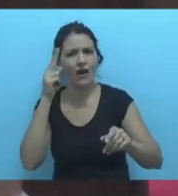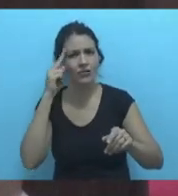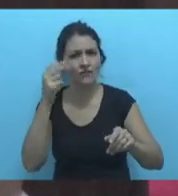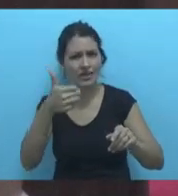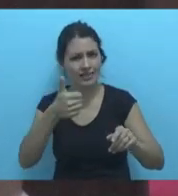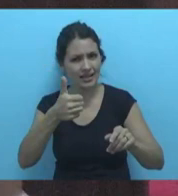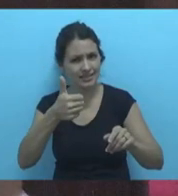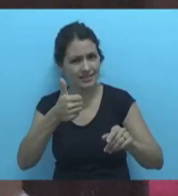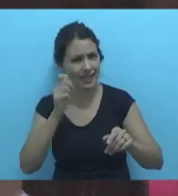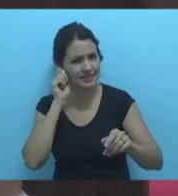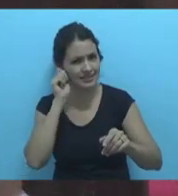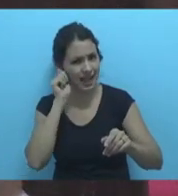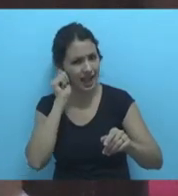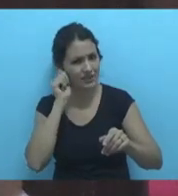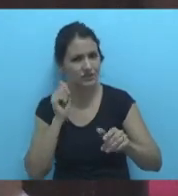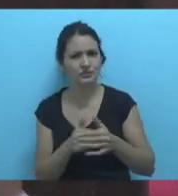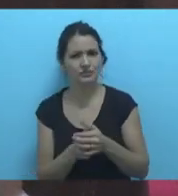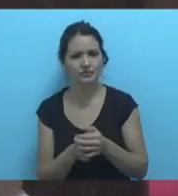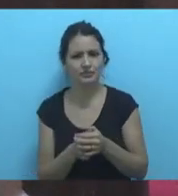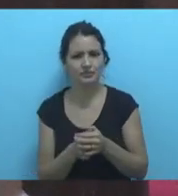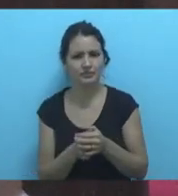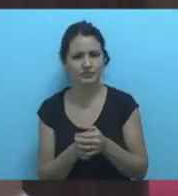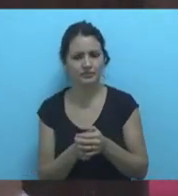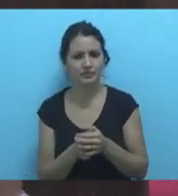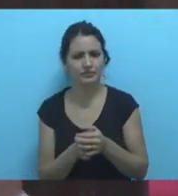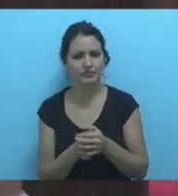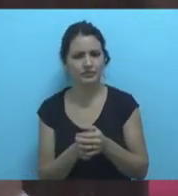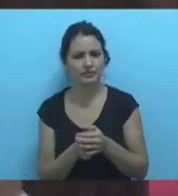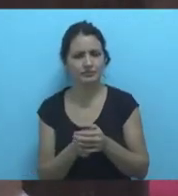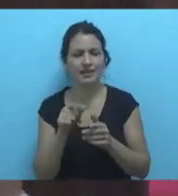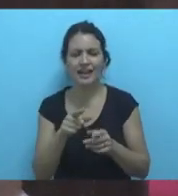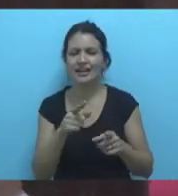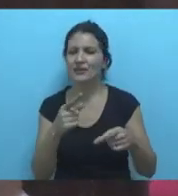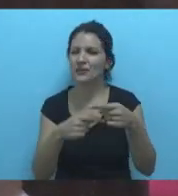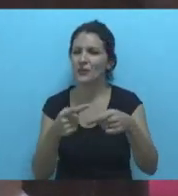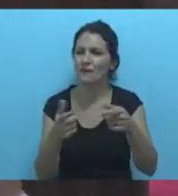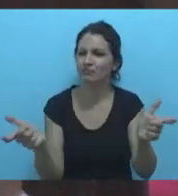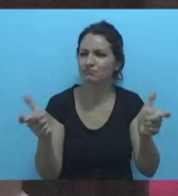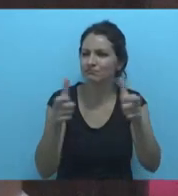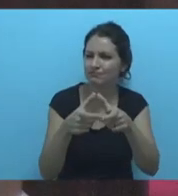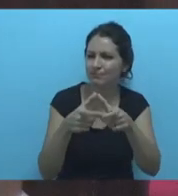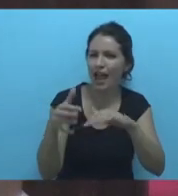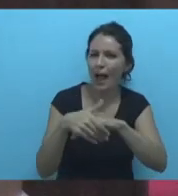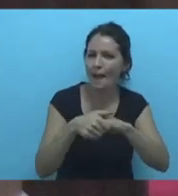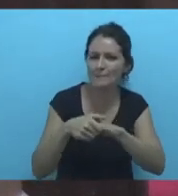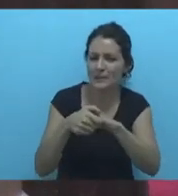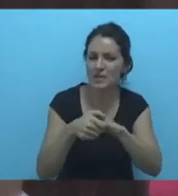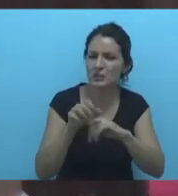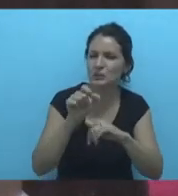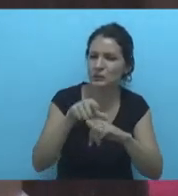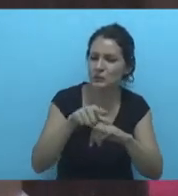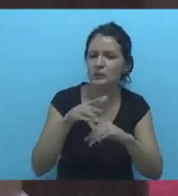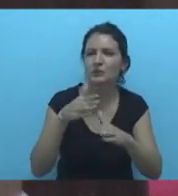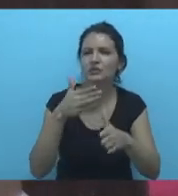antes de ponerse mal y de terminar, digamos, en un proceso de internación, se seguía reuniendo con sus viejos